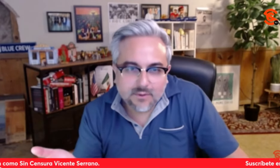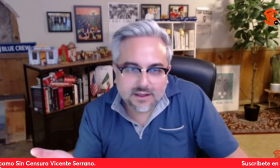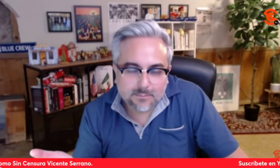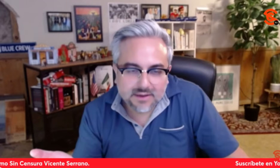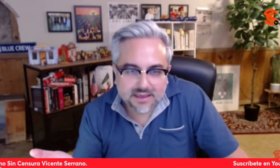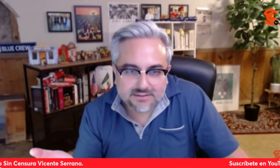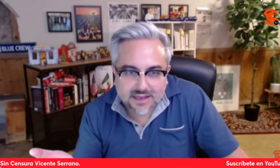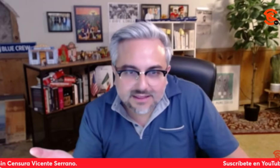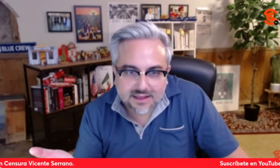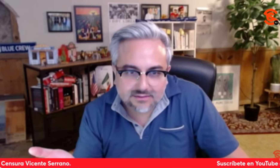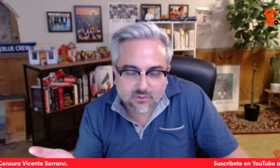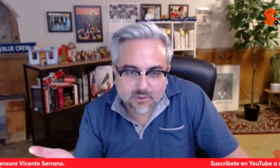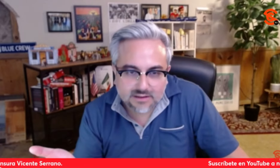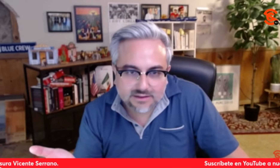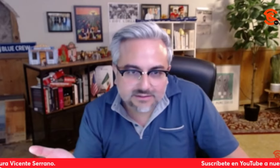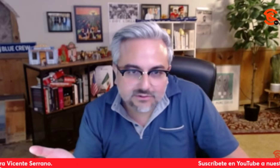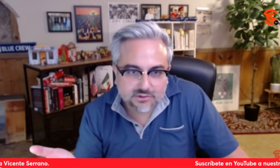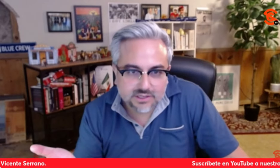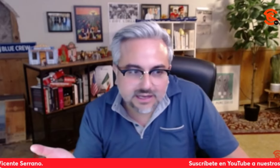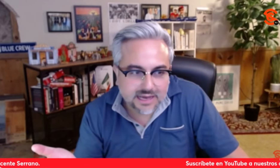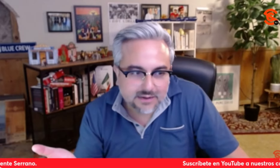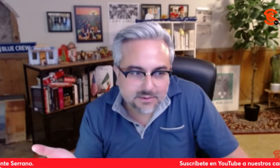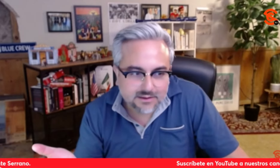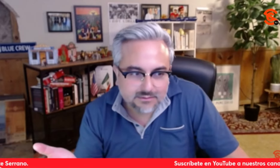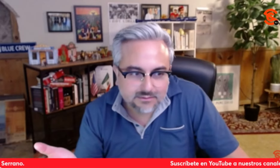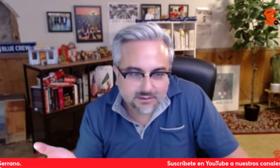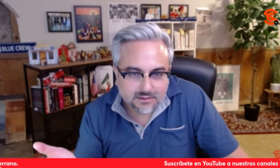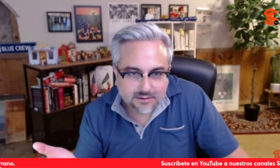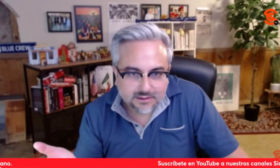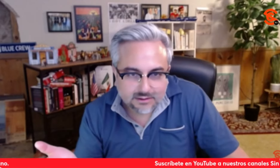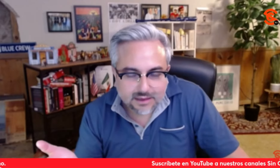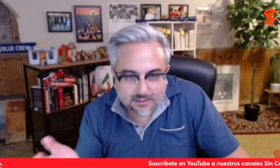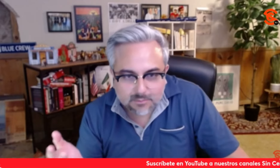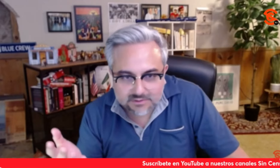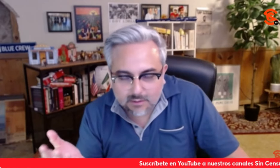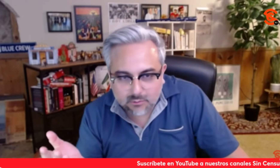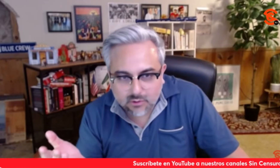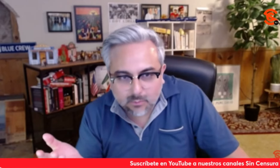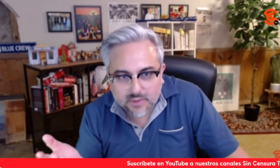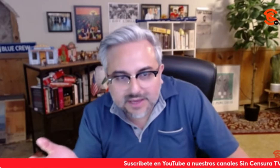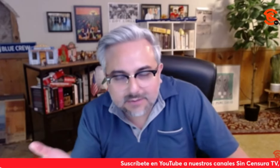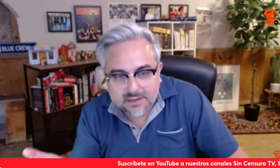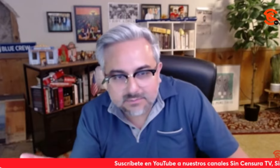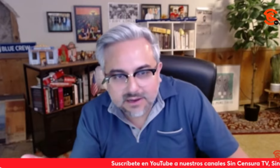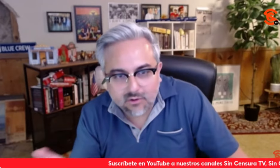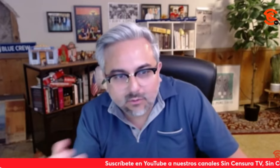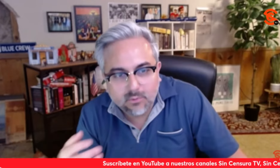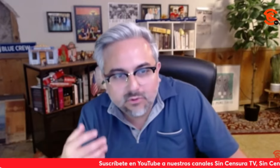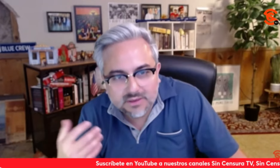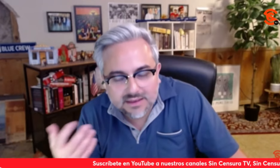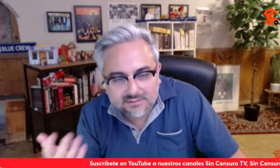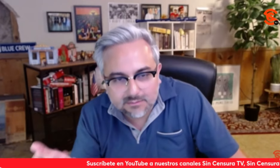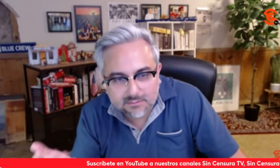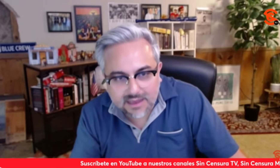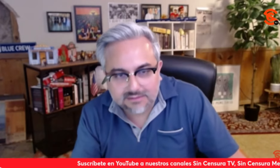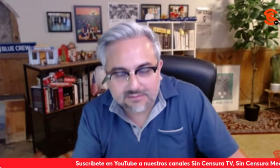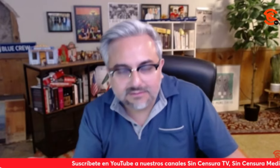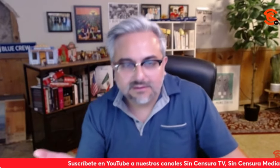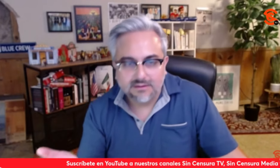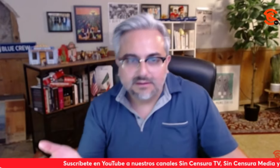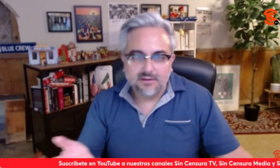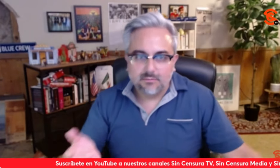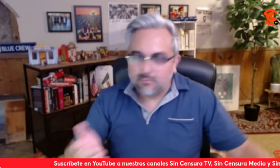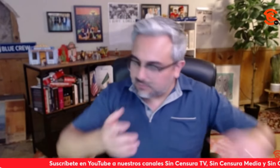son una bola de payasadas como las que hace Xochitl Gálvez, a quien pensábamos, bueno, no podía caer más bajo, no podía humillarse